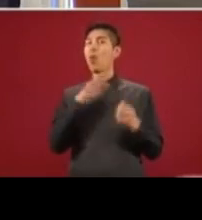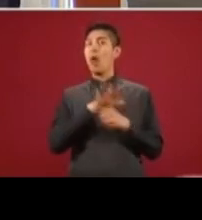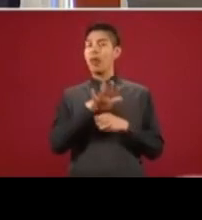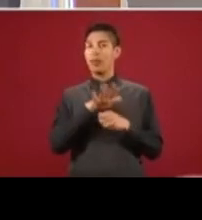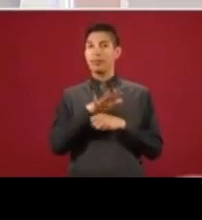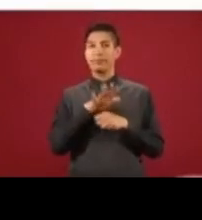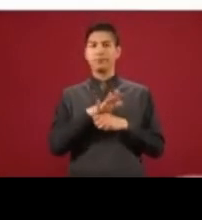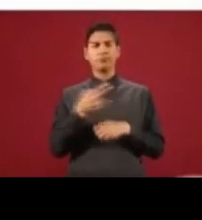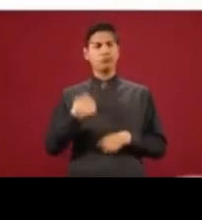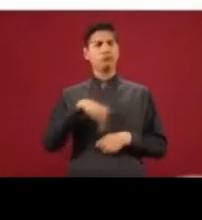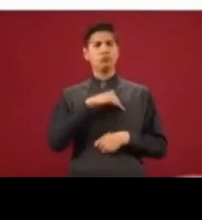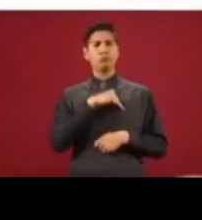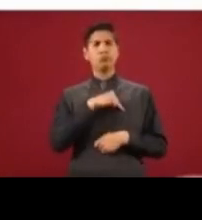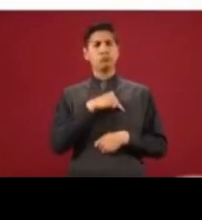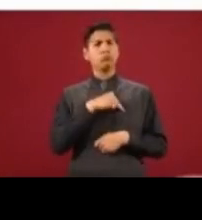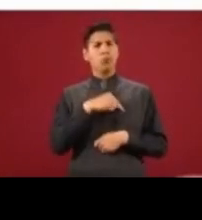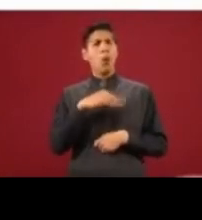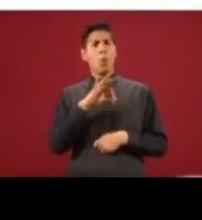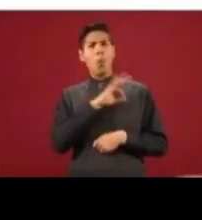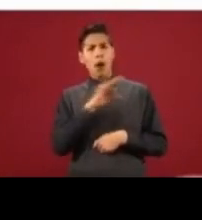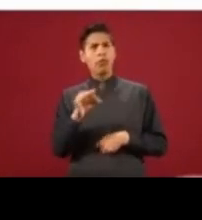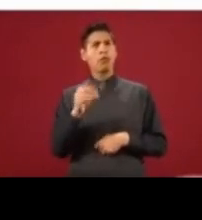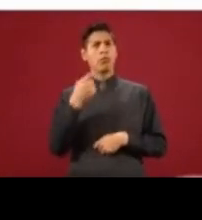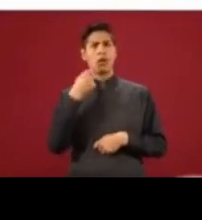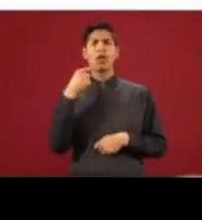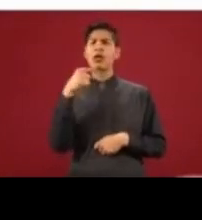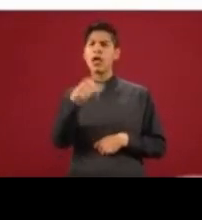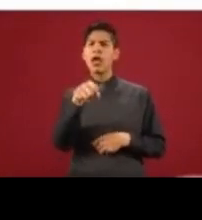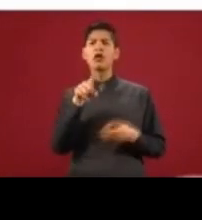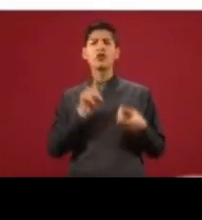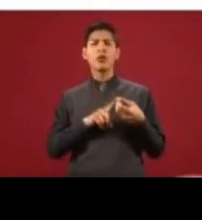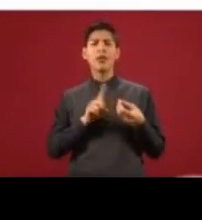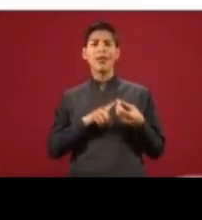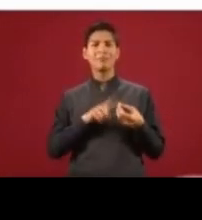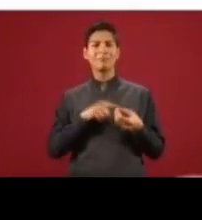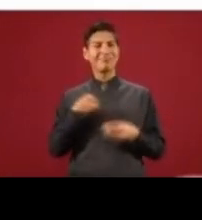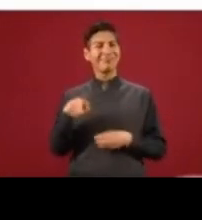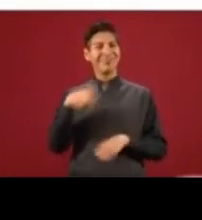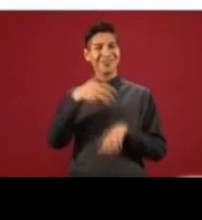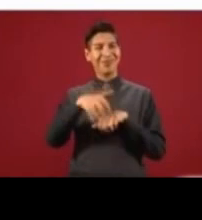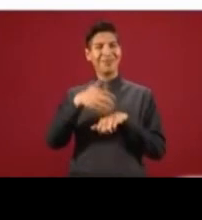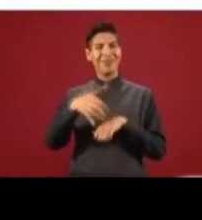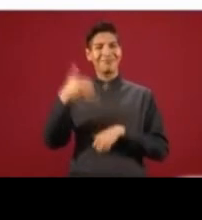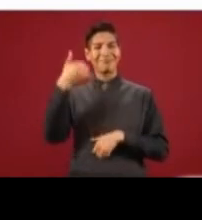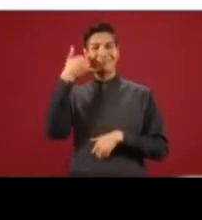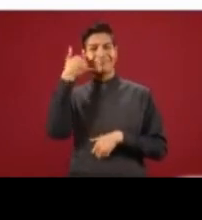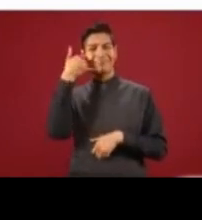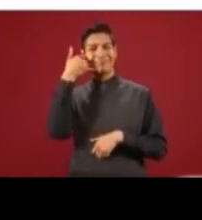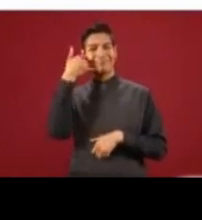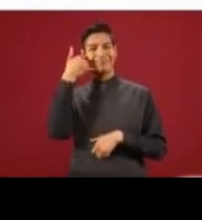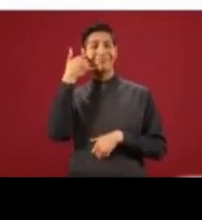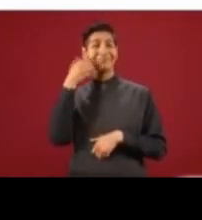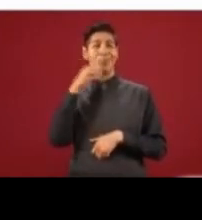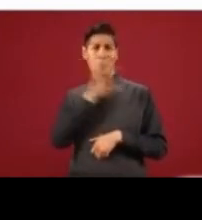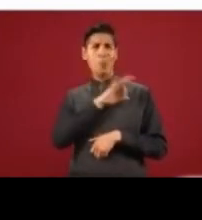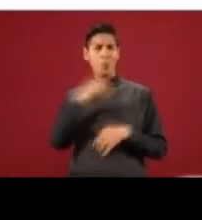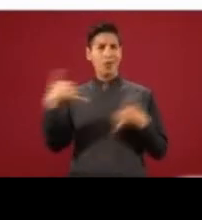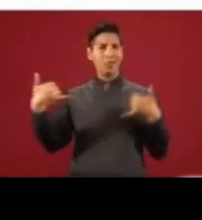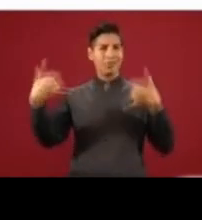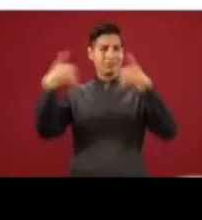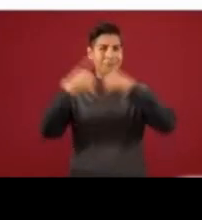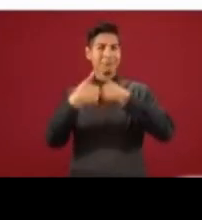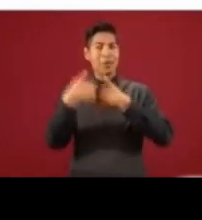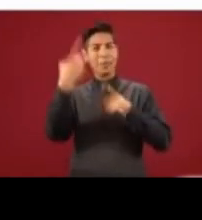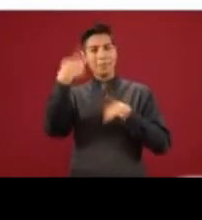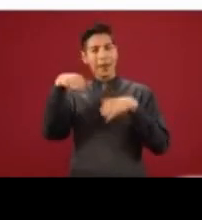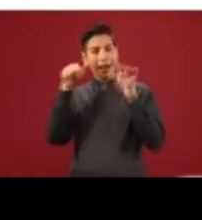un medio de comunicación de dos vías. Nosotros aquí vamos a explicar, pero nosotros estamos para escuchar a la población, para escuchar